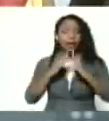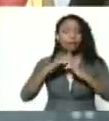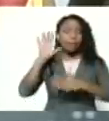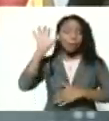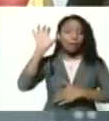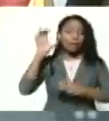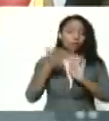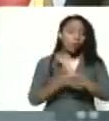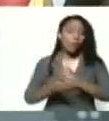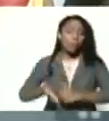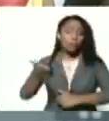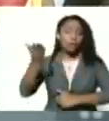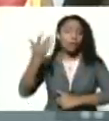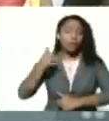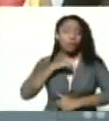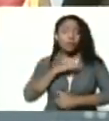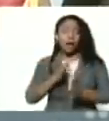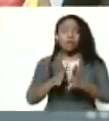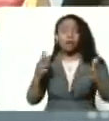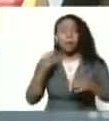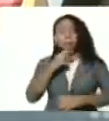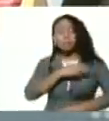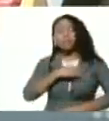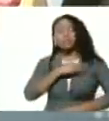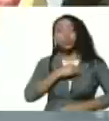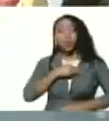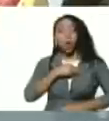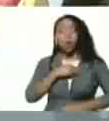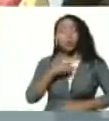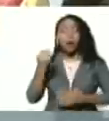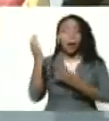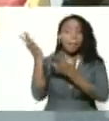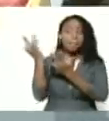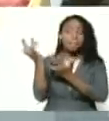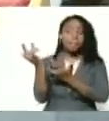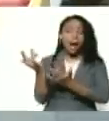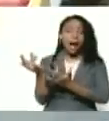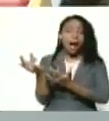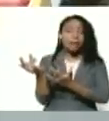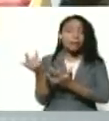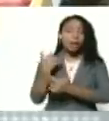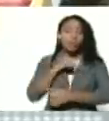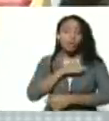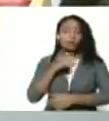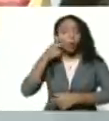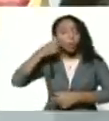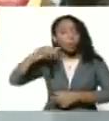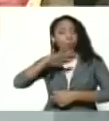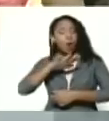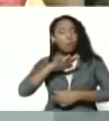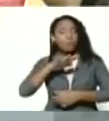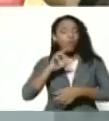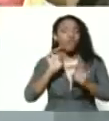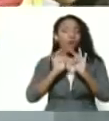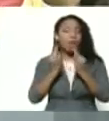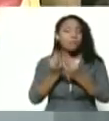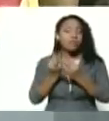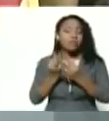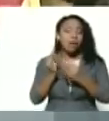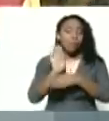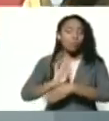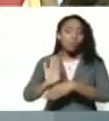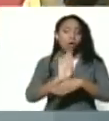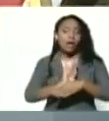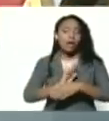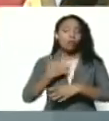importante, nuestra gran misión se ha convertido en una esperanza para todo nuestro pueblo y nuestras familias protegidas.